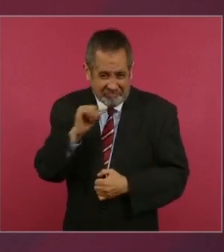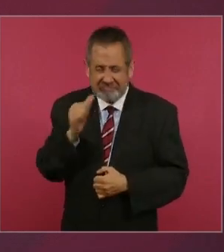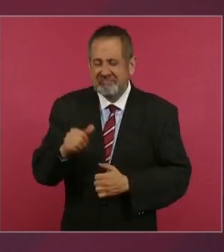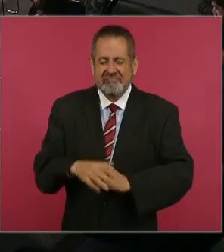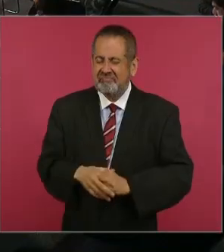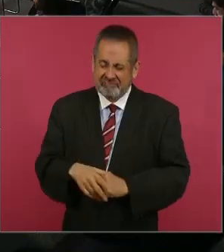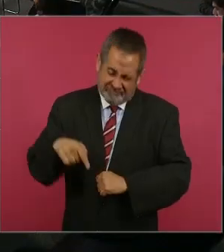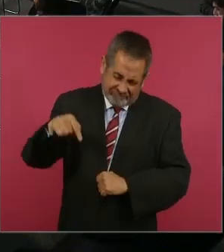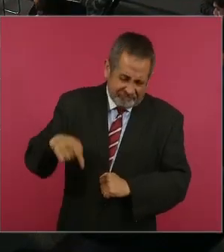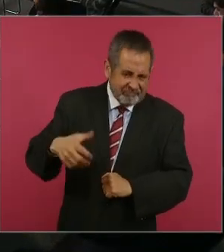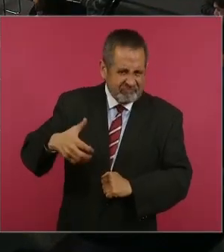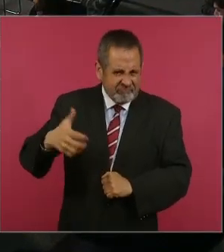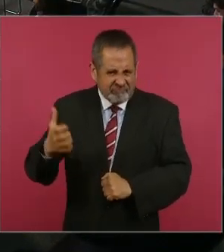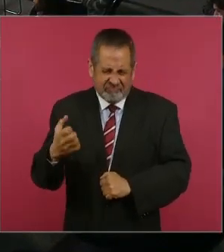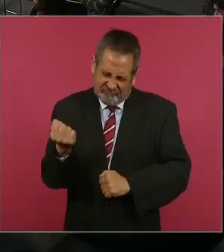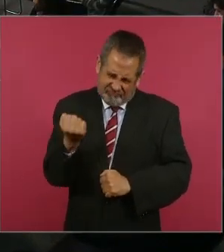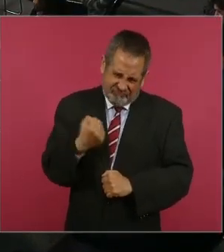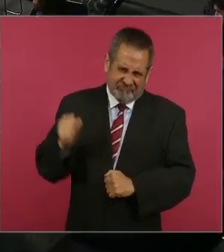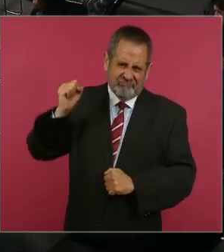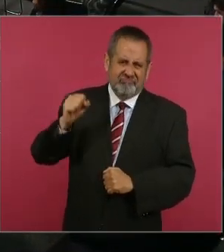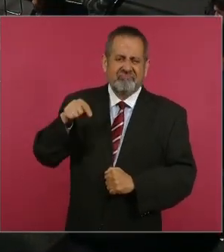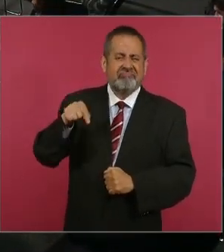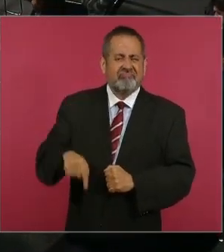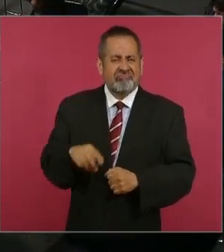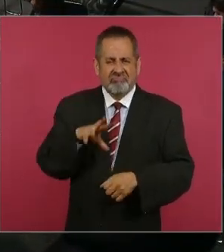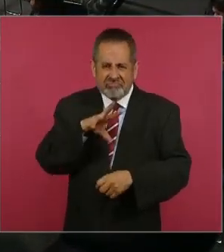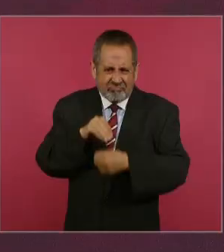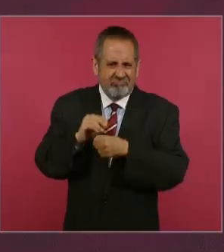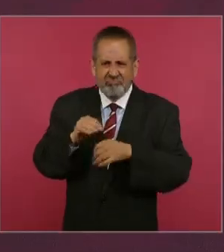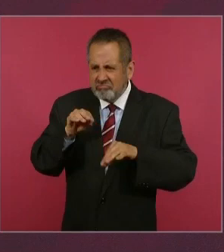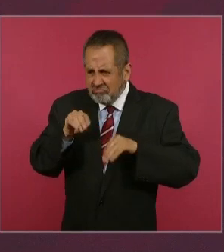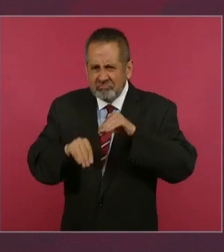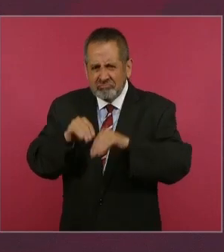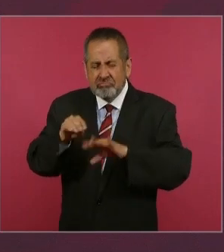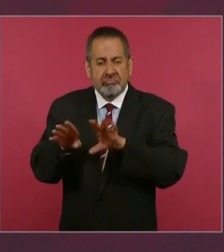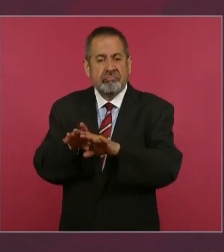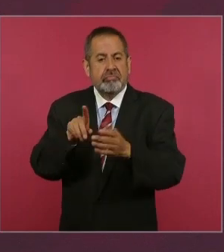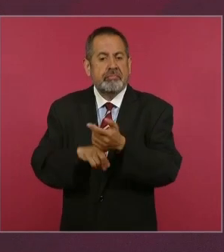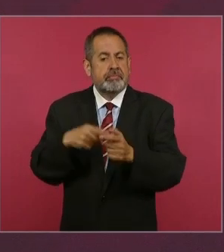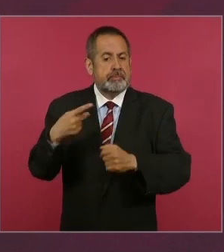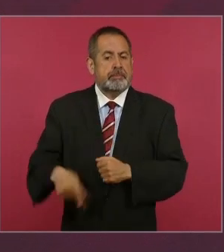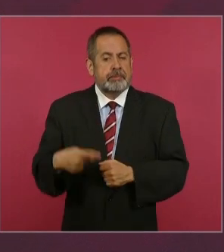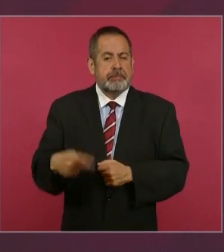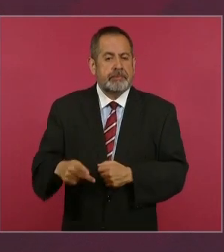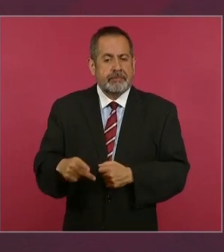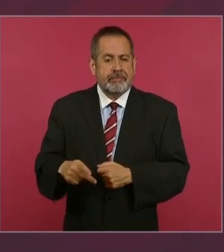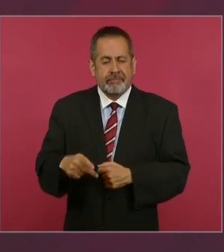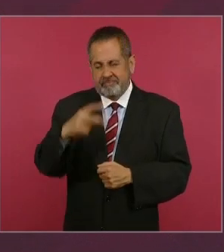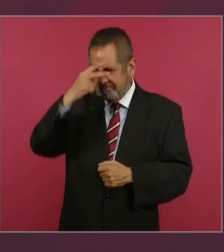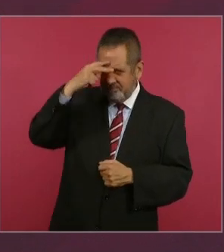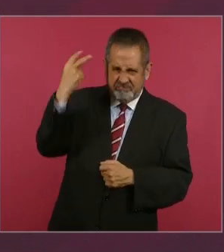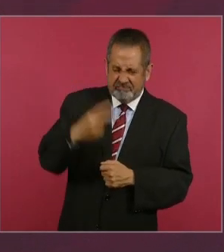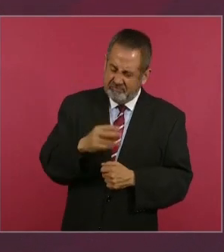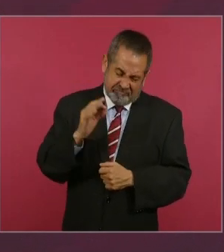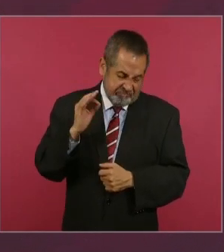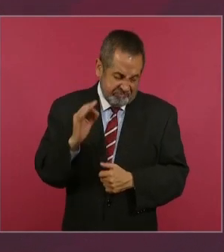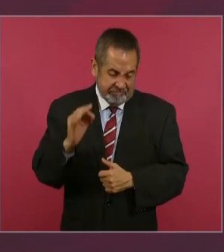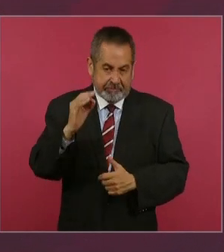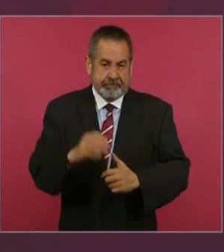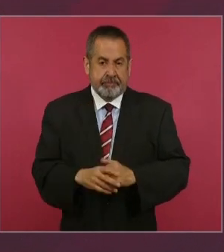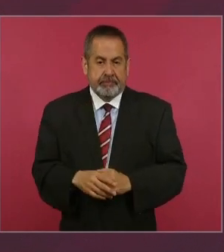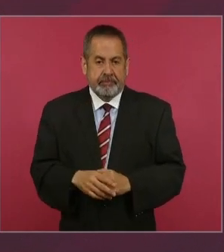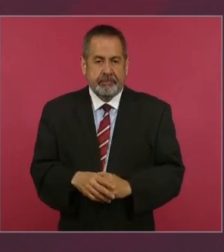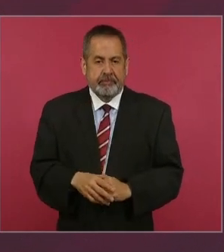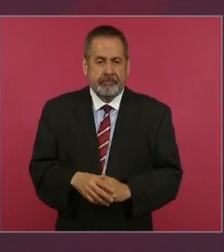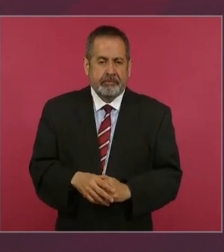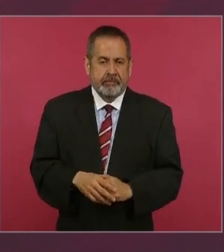hace lo que llevaron a cabo los electricistas de México y